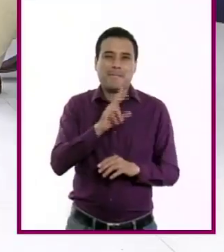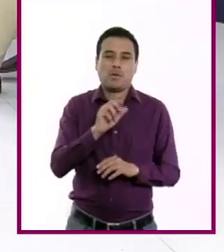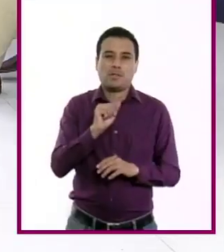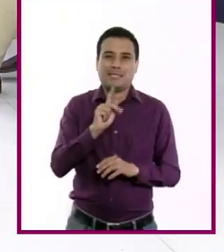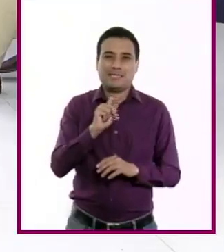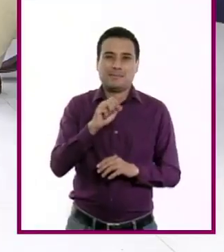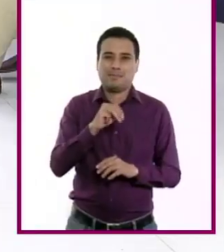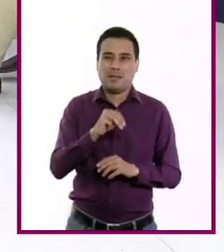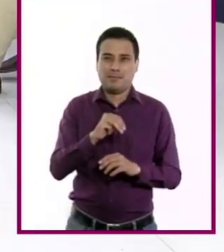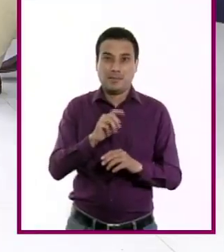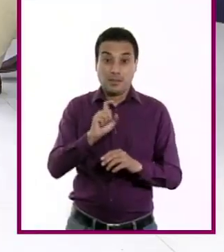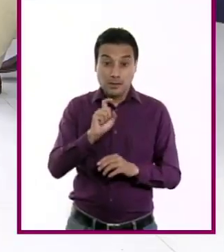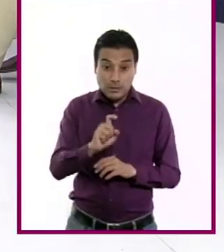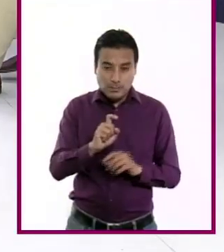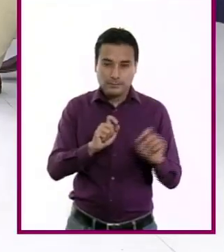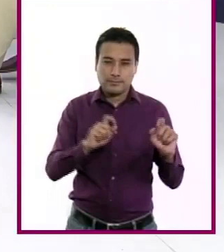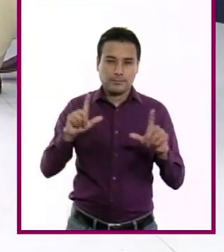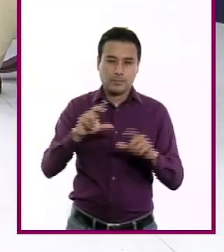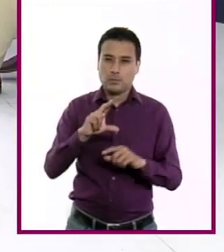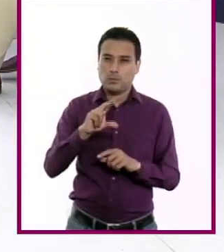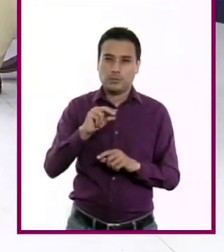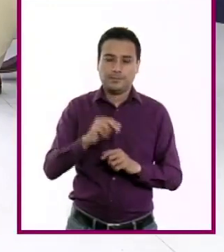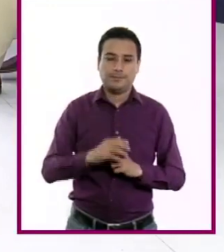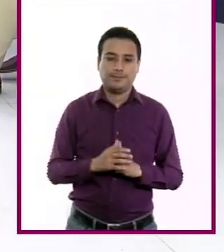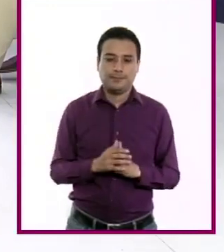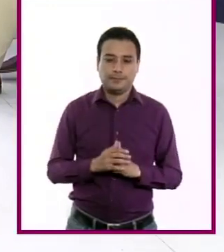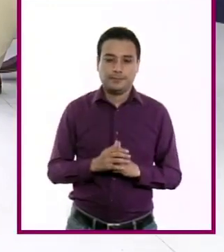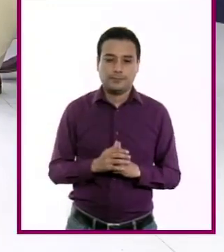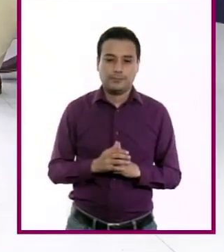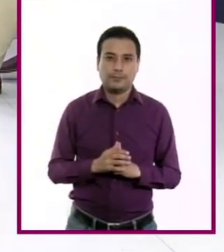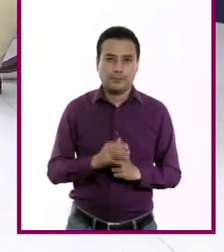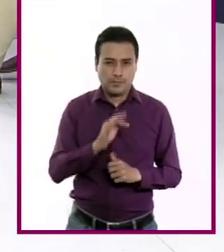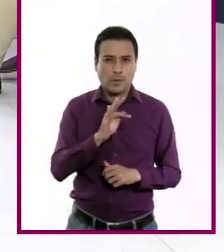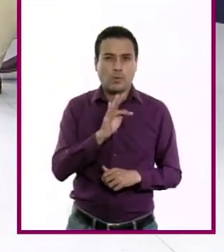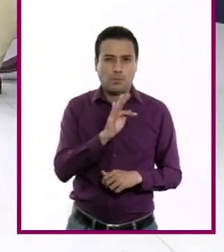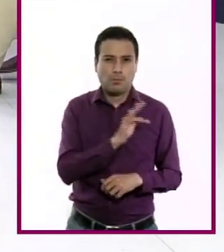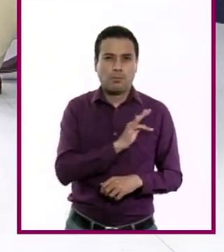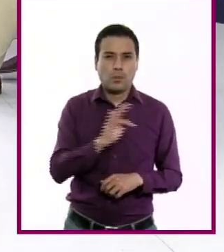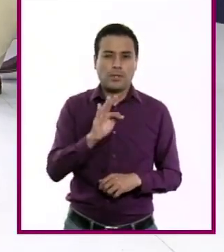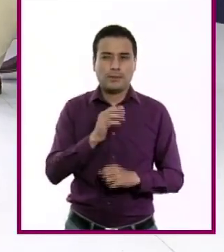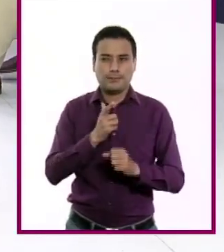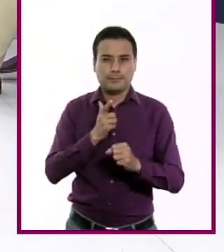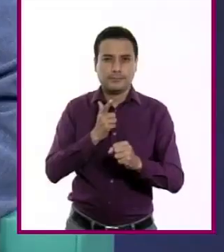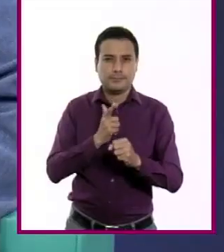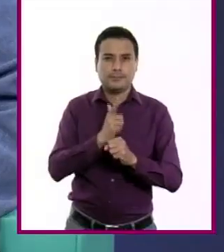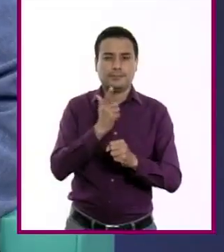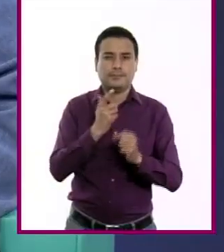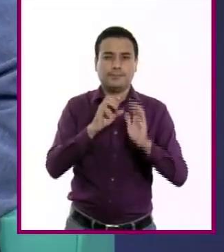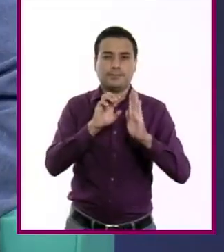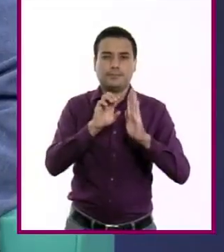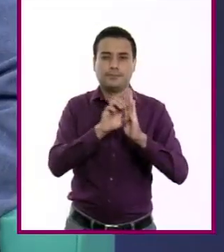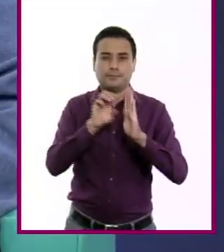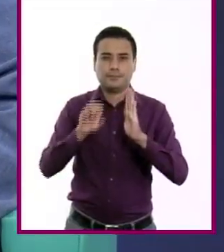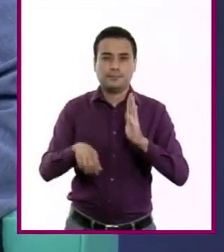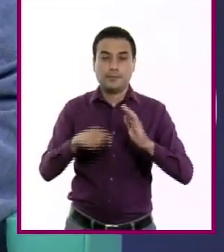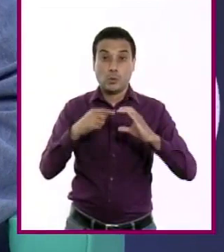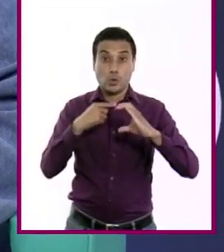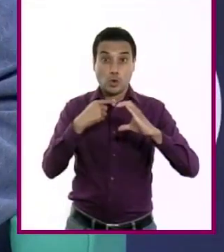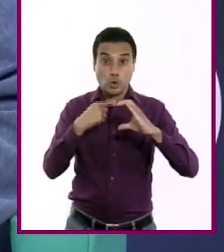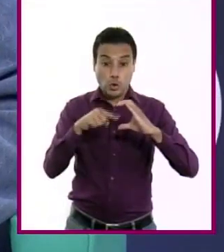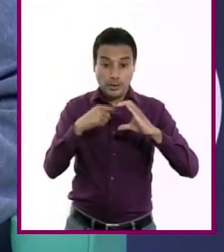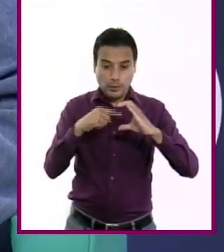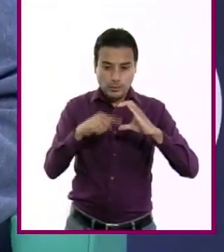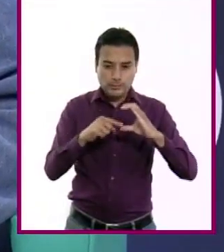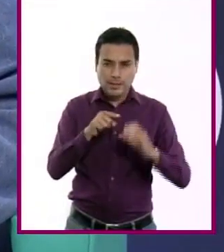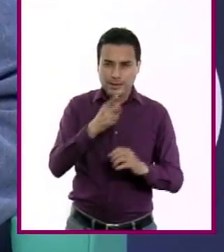Sí. ¿No? Lo que ya está en nuestra bandeja de spam, no abrirlo. Bueno, de hecho es que hay formas de detectarlo sin uh-huh. que se abra. Desde que te llega el correo, aparece de hecho el correo de donde